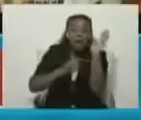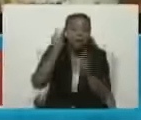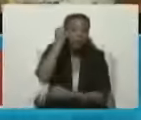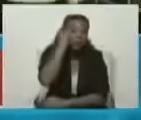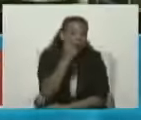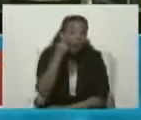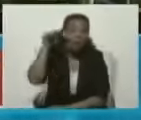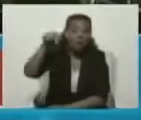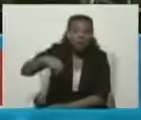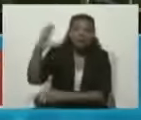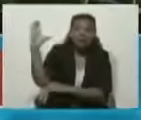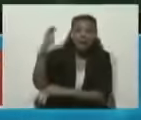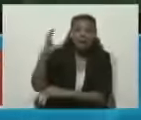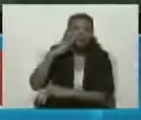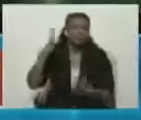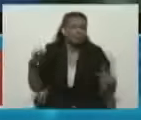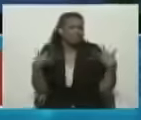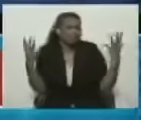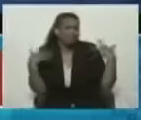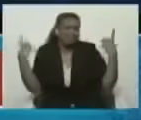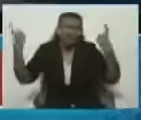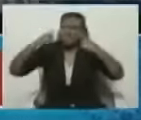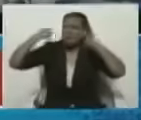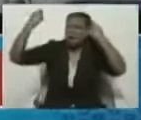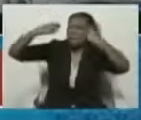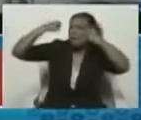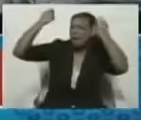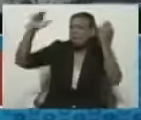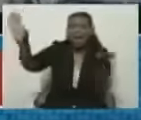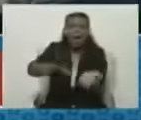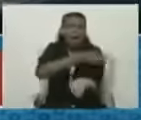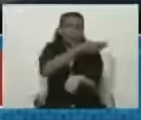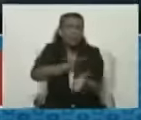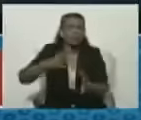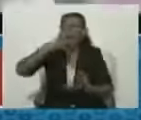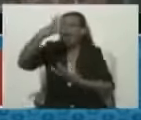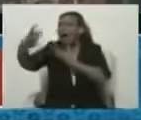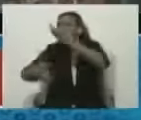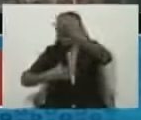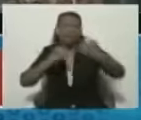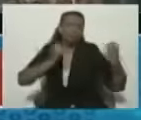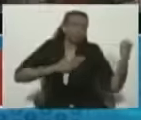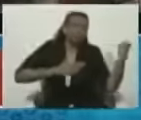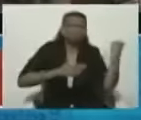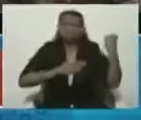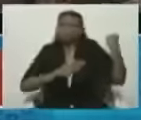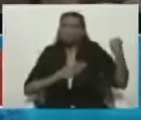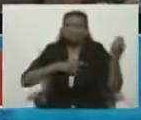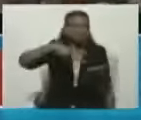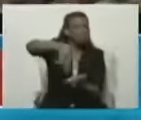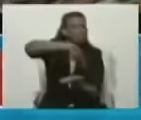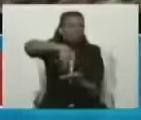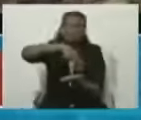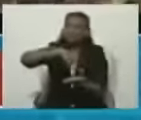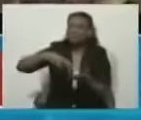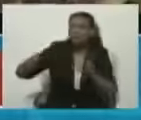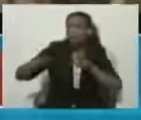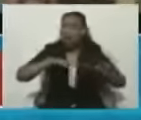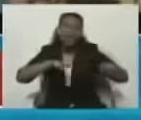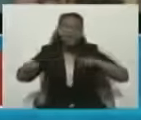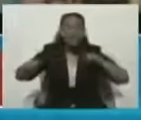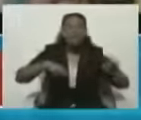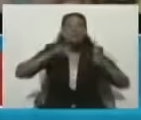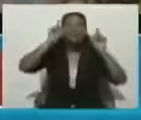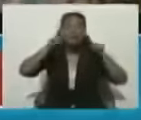tomar con nuestra alegría, con nuestras consignas, con nuestra música, con nuestro ritmo, con nuestros artistas y